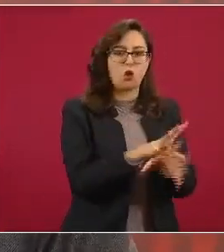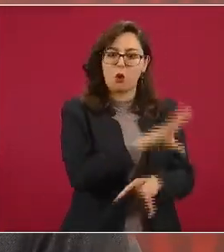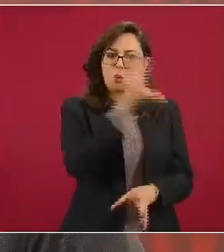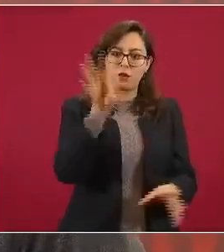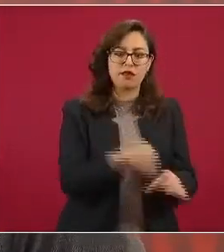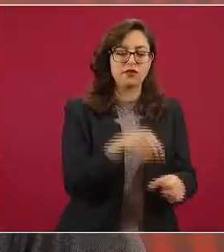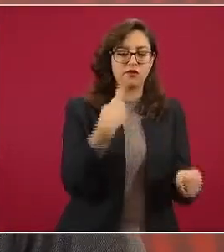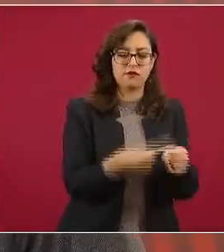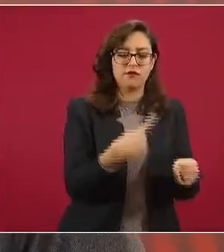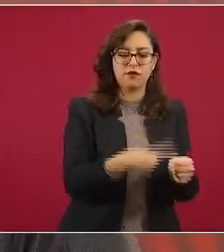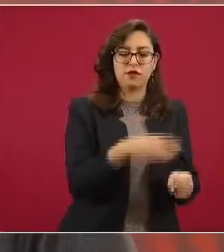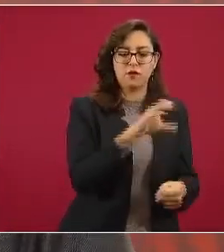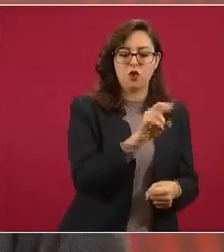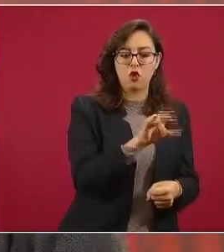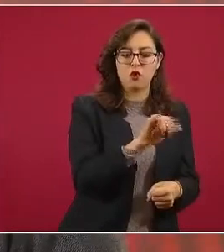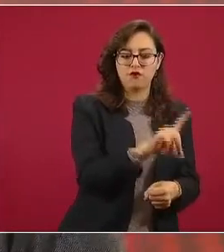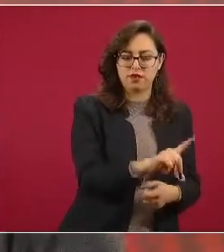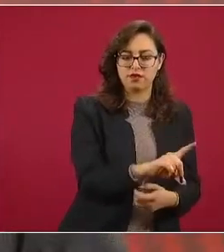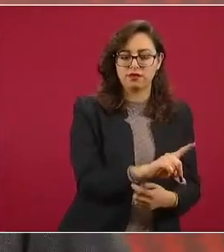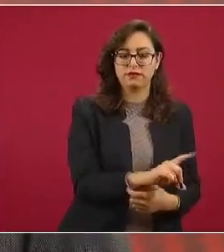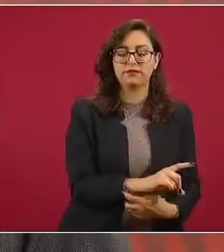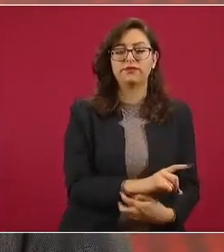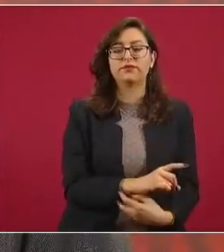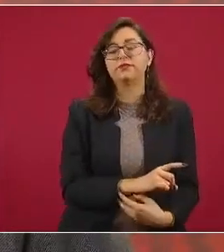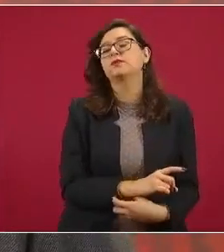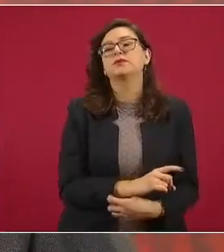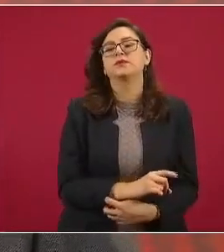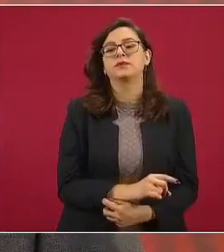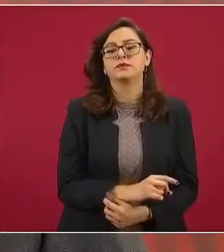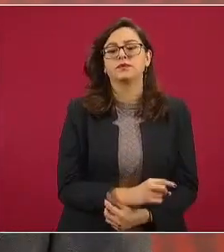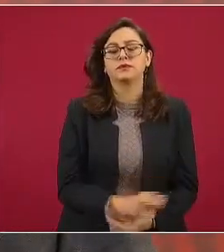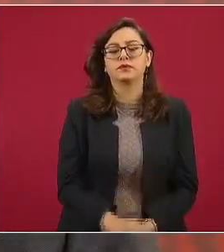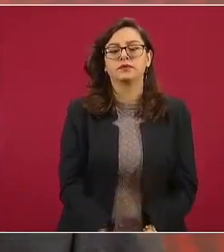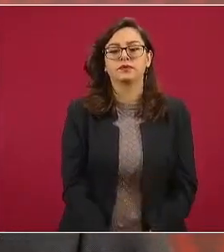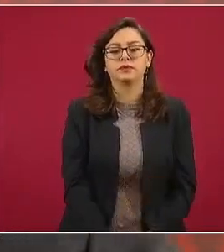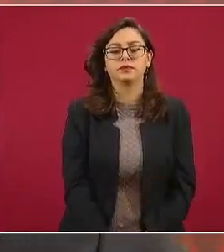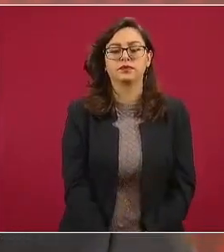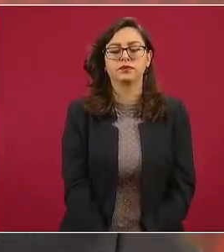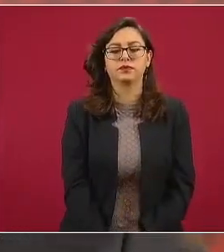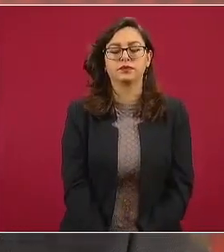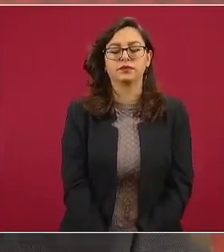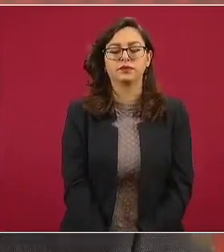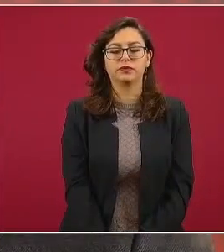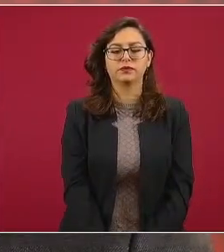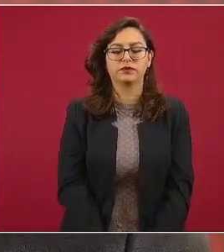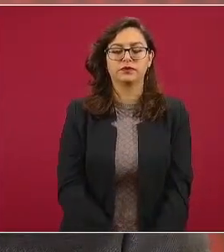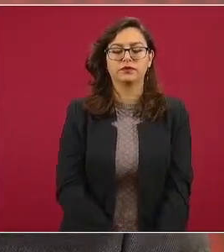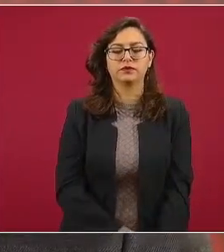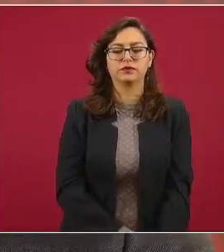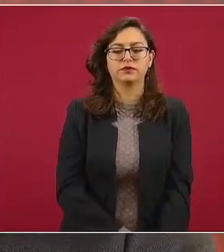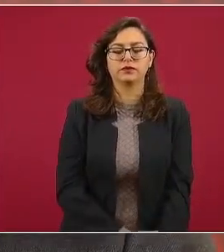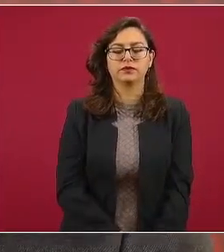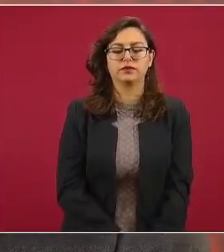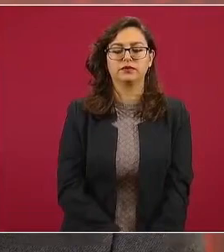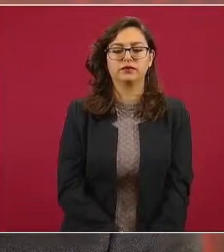de COVID. Ahora se está llevando a cabo esta